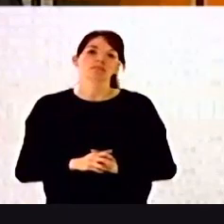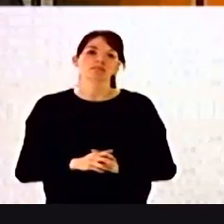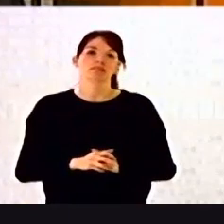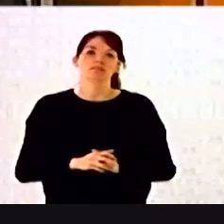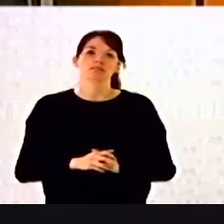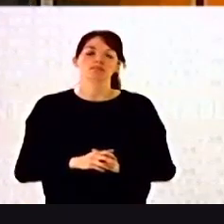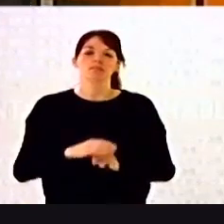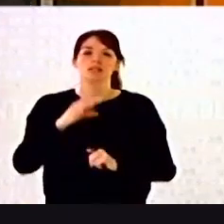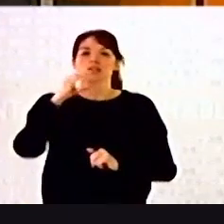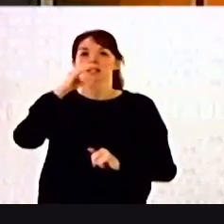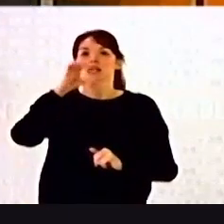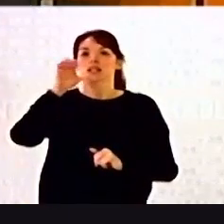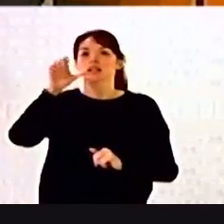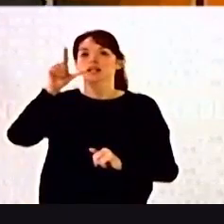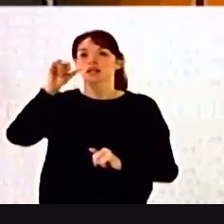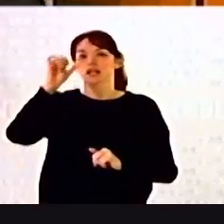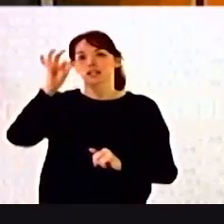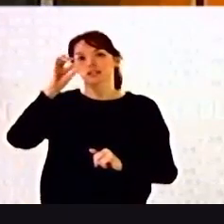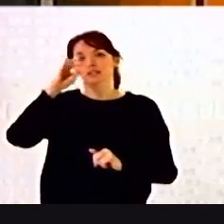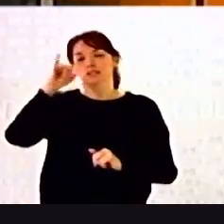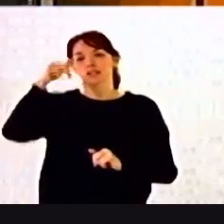Celestino Vinagre, de Eloy, de nuevo.